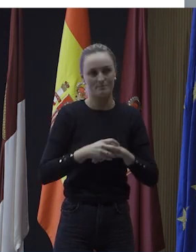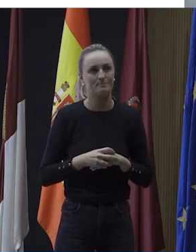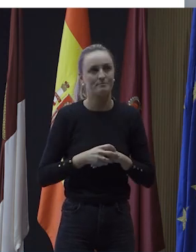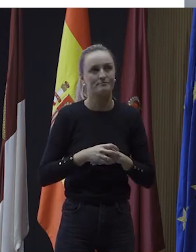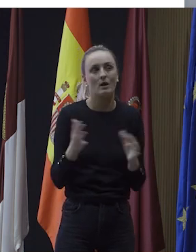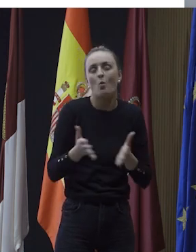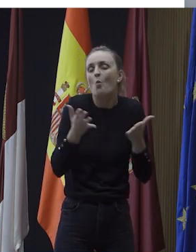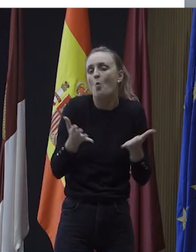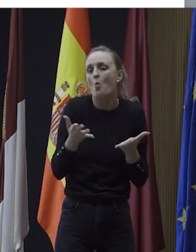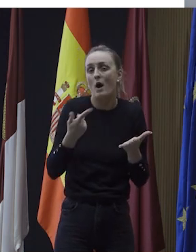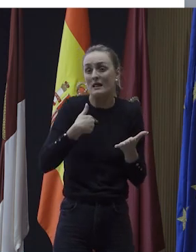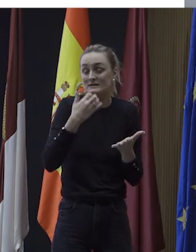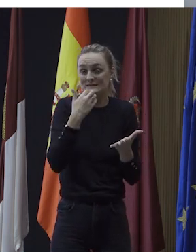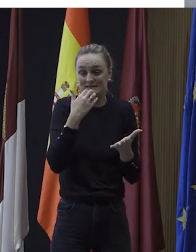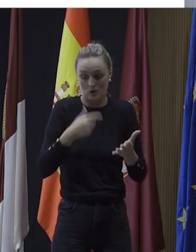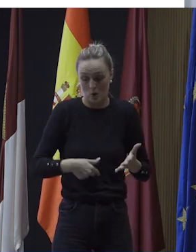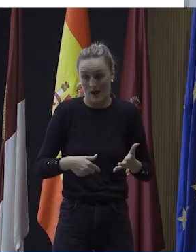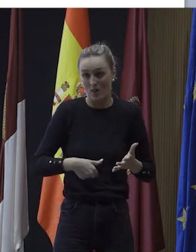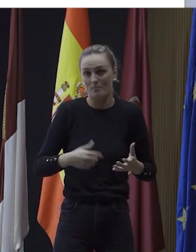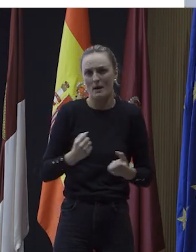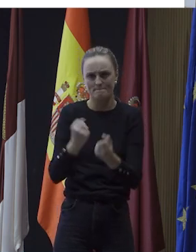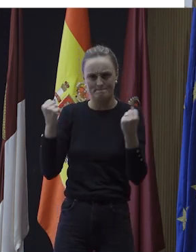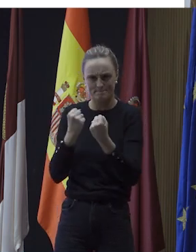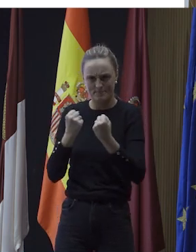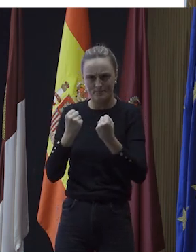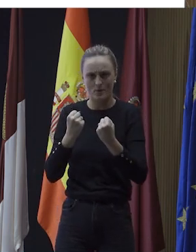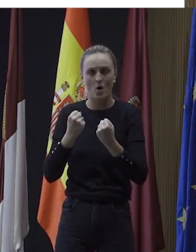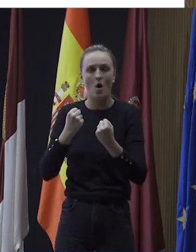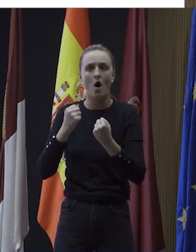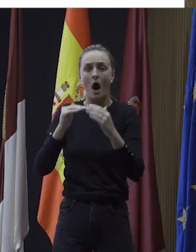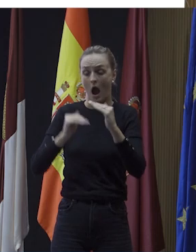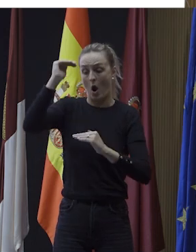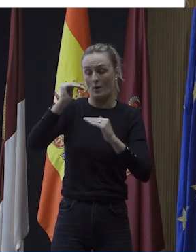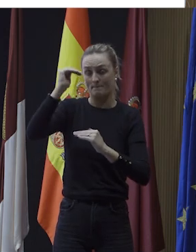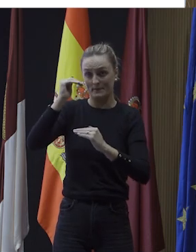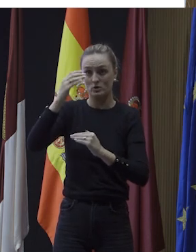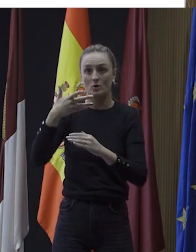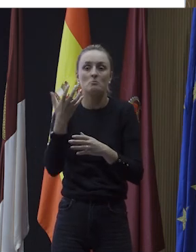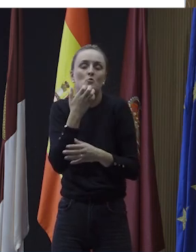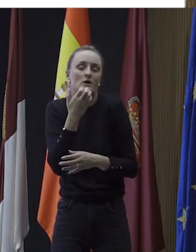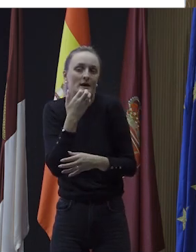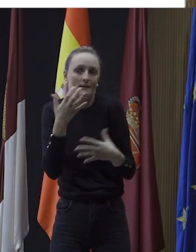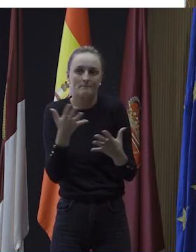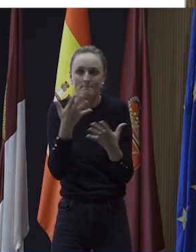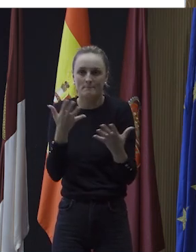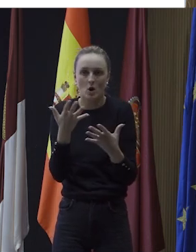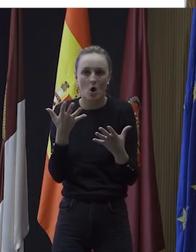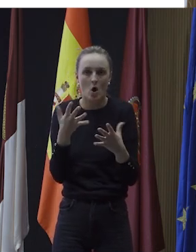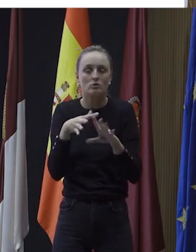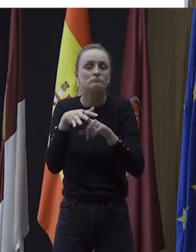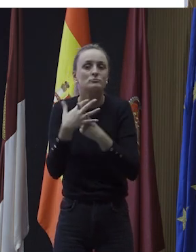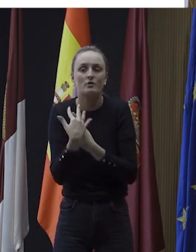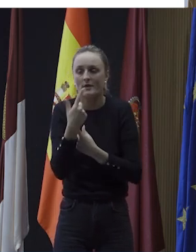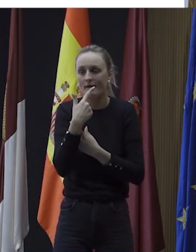un aumento de la presión abdominal. ¿Cuándo se produce el aumento de la presión abdominal? Pues en circunstancias, por ejemplo, como una tos,